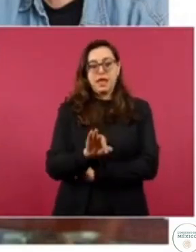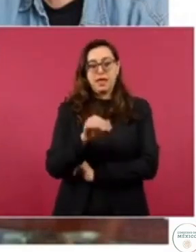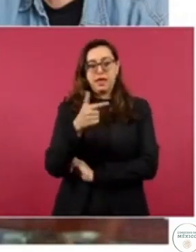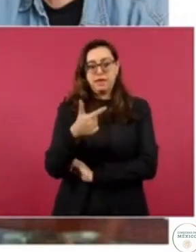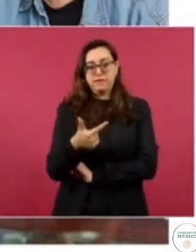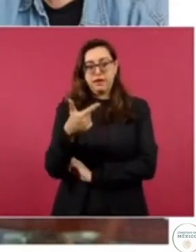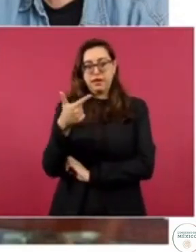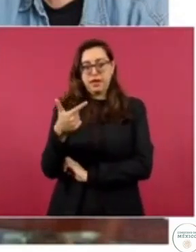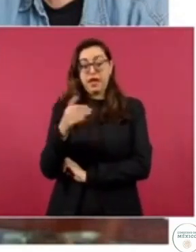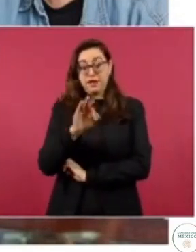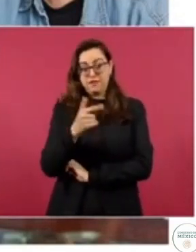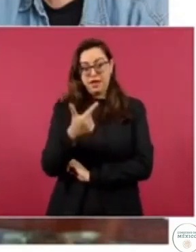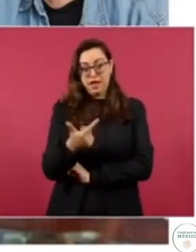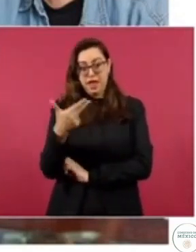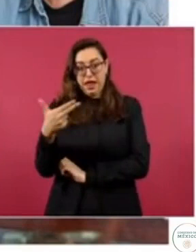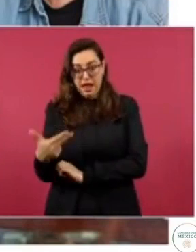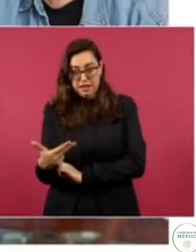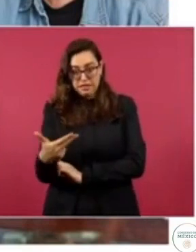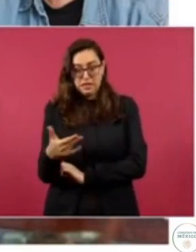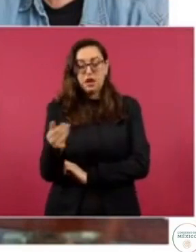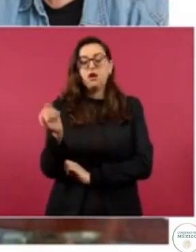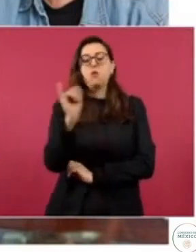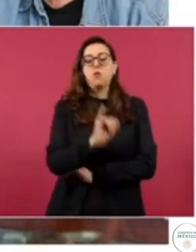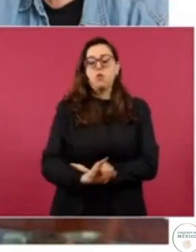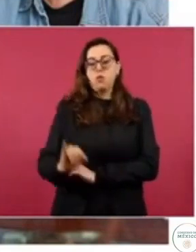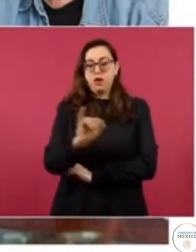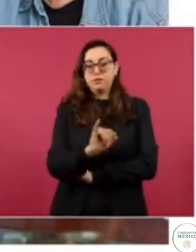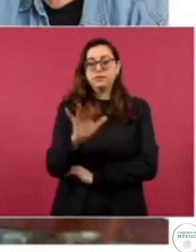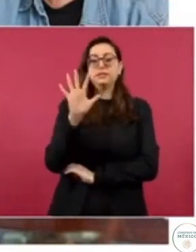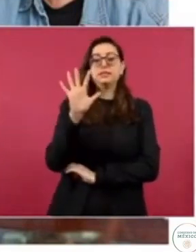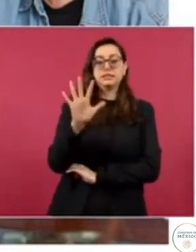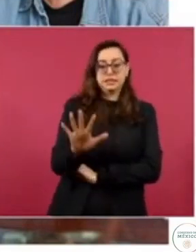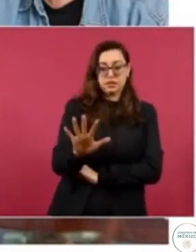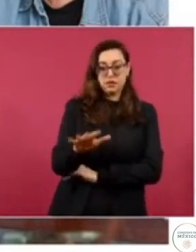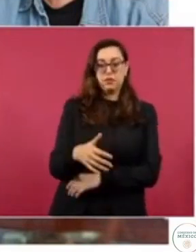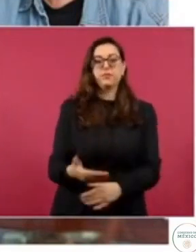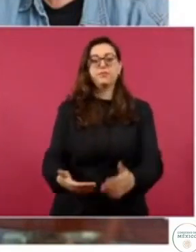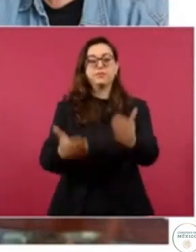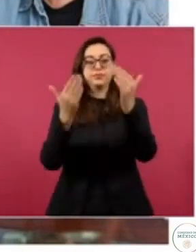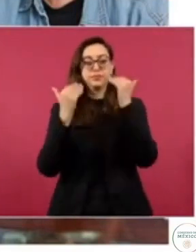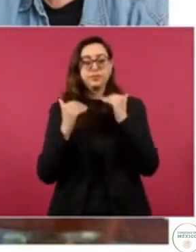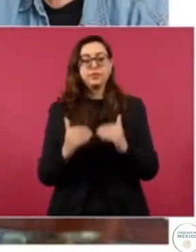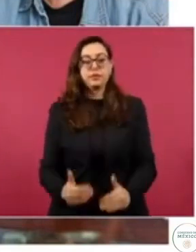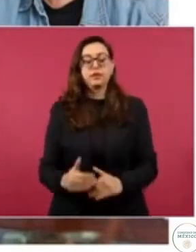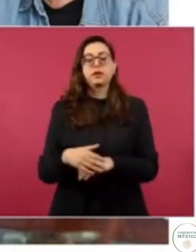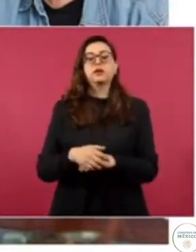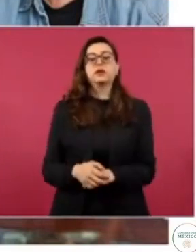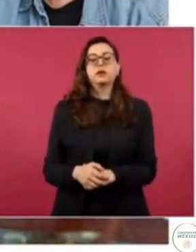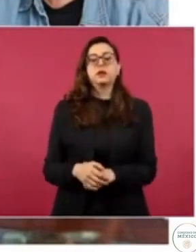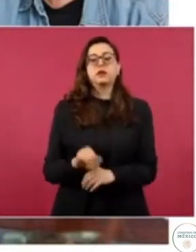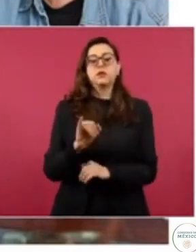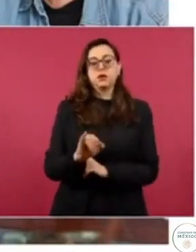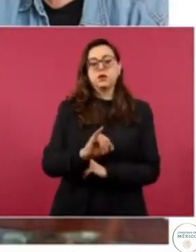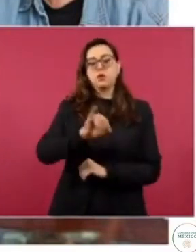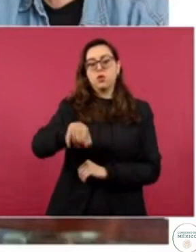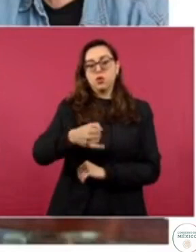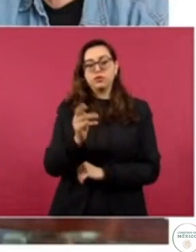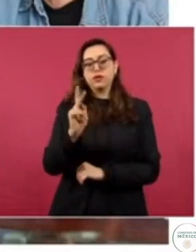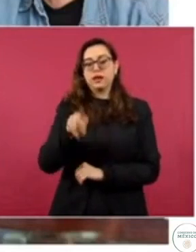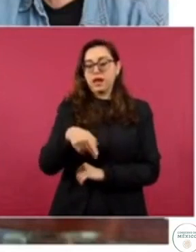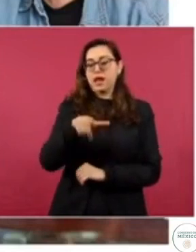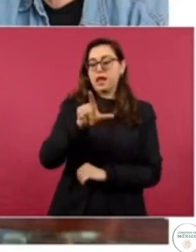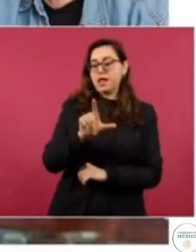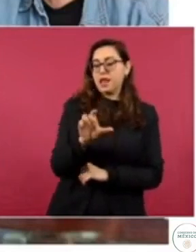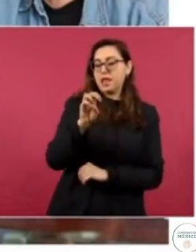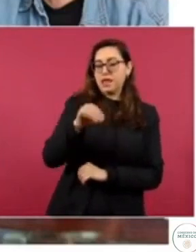F, G y H el jueves 5. Quienes inician su apellido con la letra I, J, K,